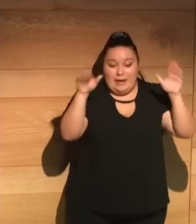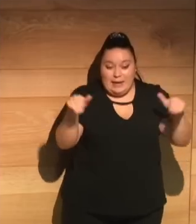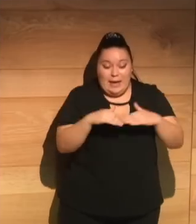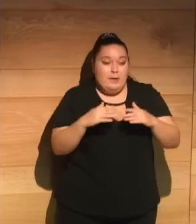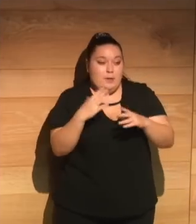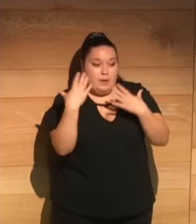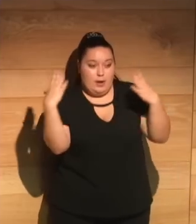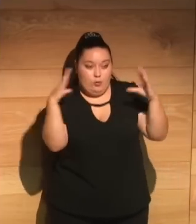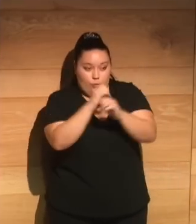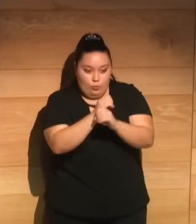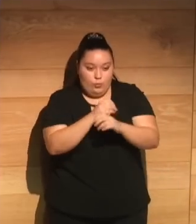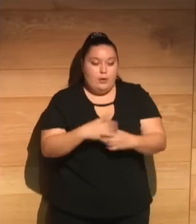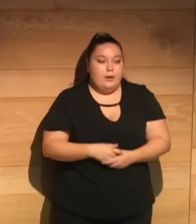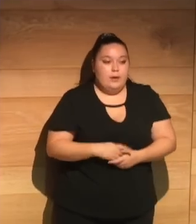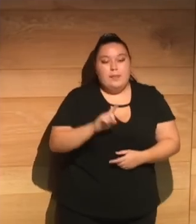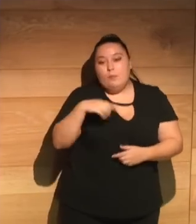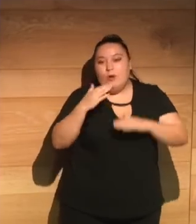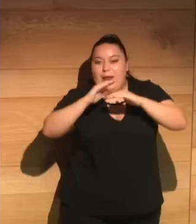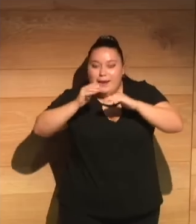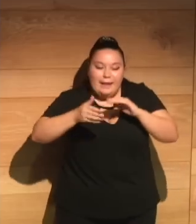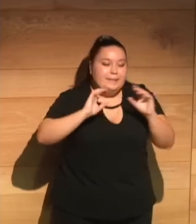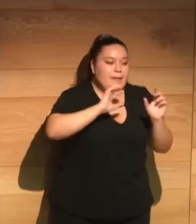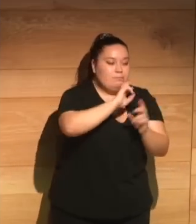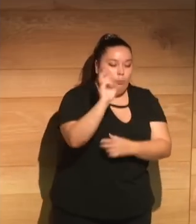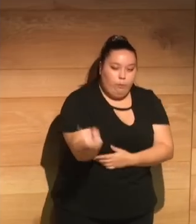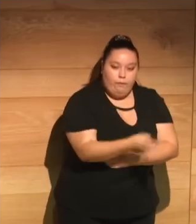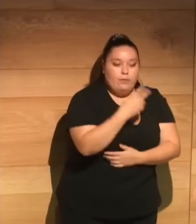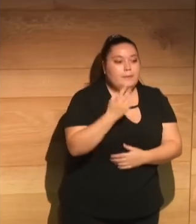la cámara oscura ya tiene una lente, ya empezamos a manejar las lentes. Como dice Juan,